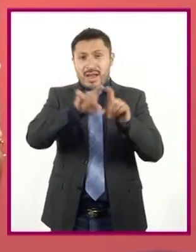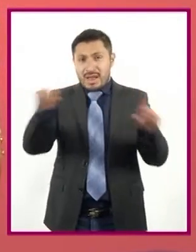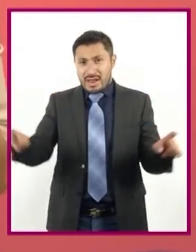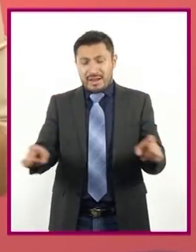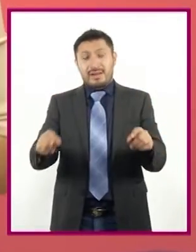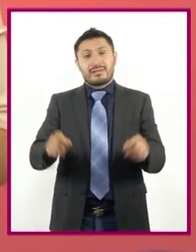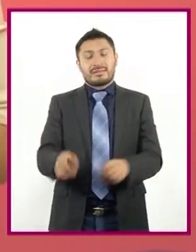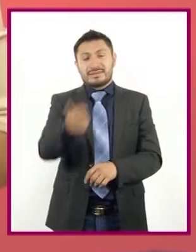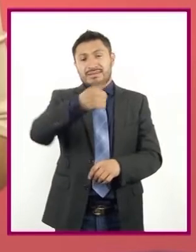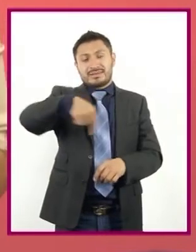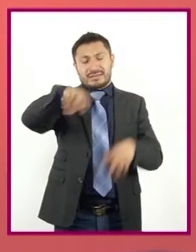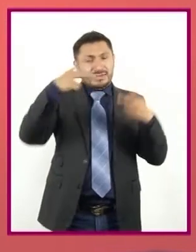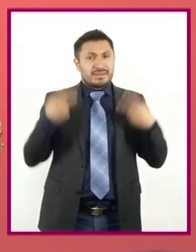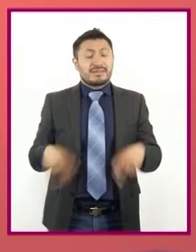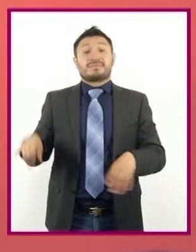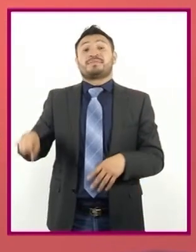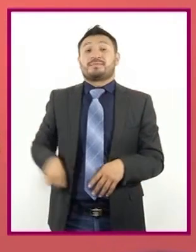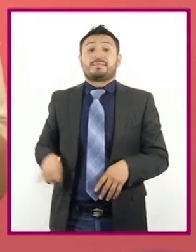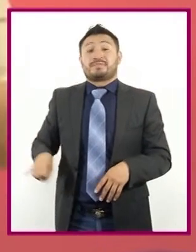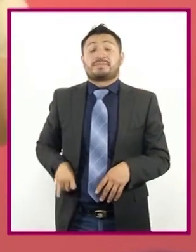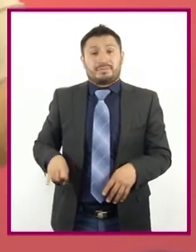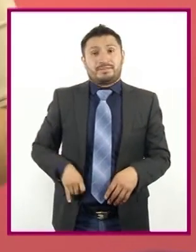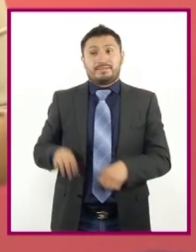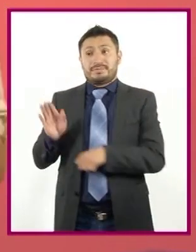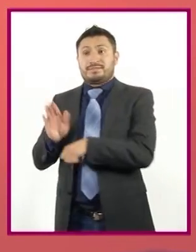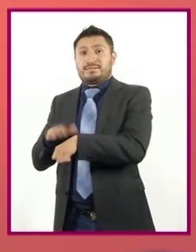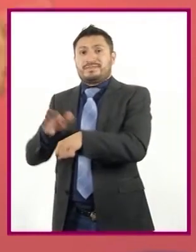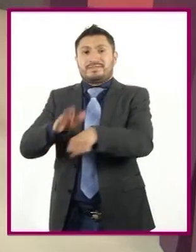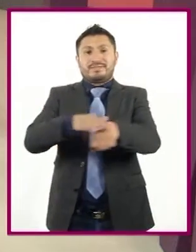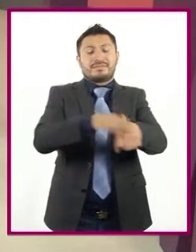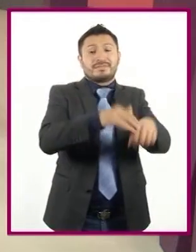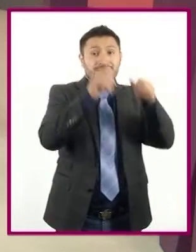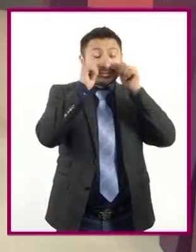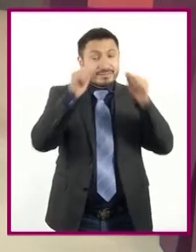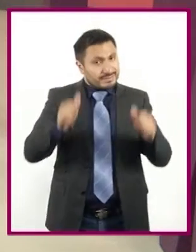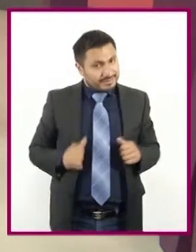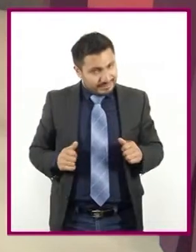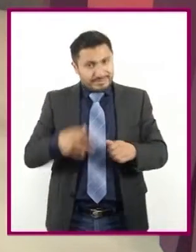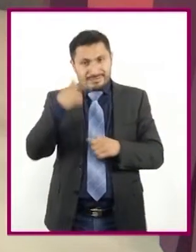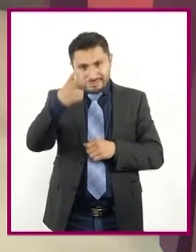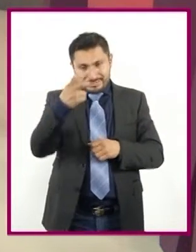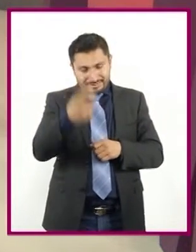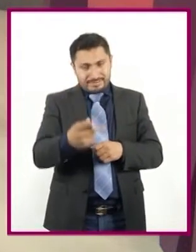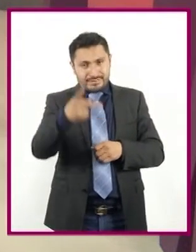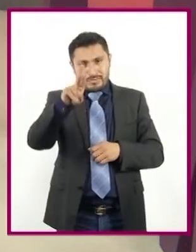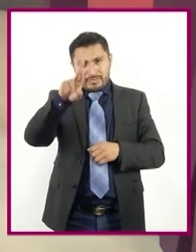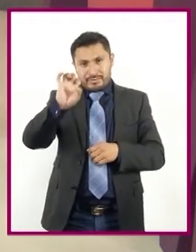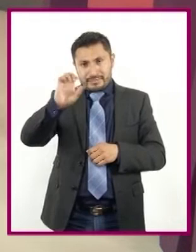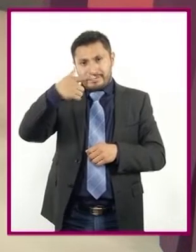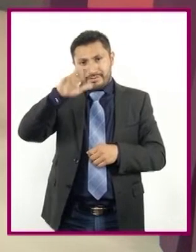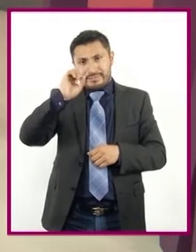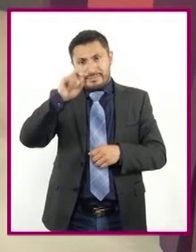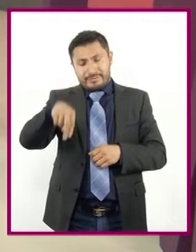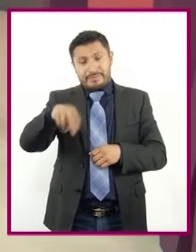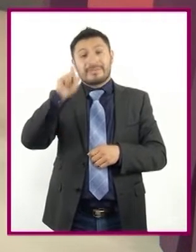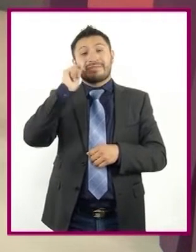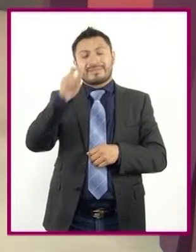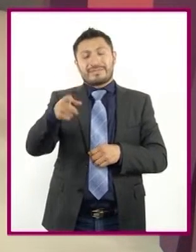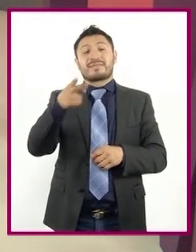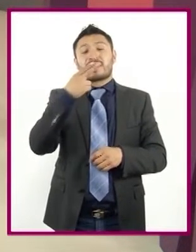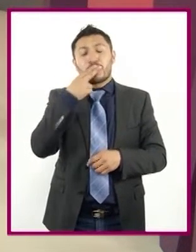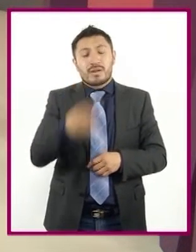es despertar el interés del público y llamar su atención. Estos pregones se caracterizan por utilizar la jerga